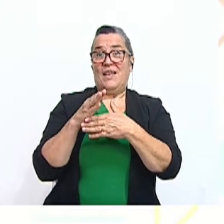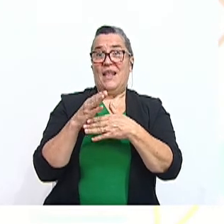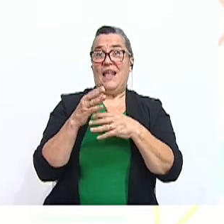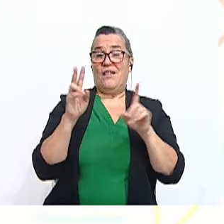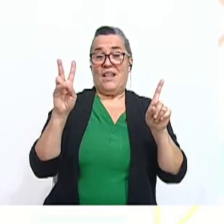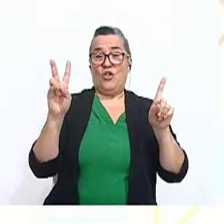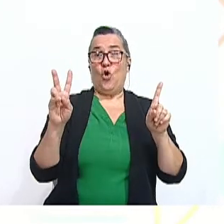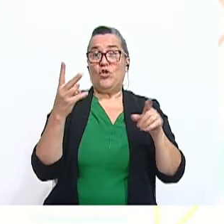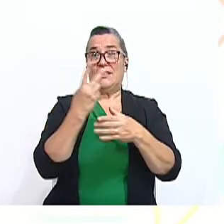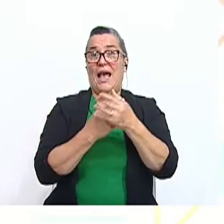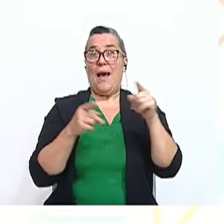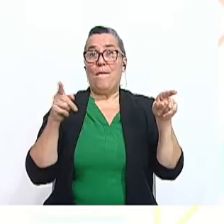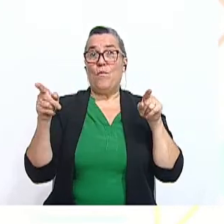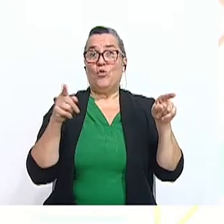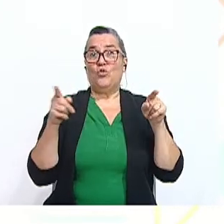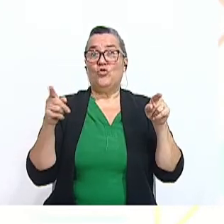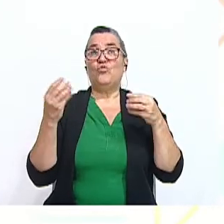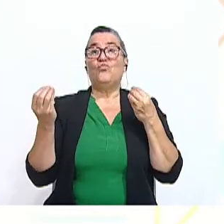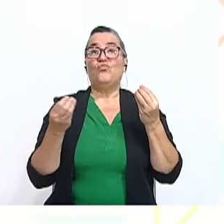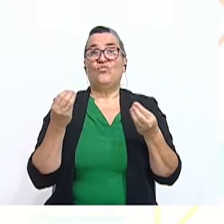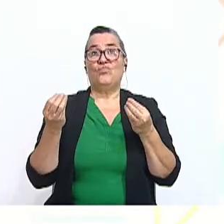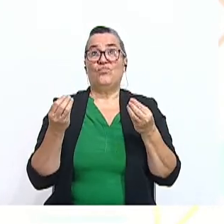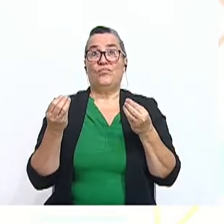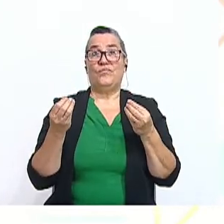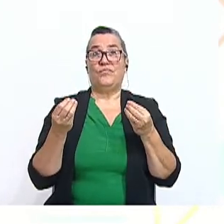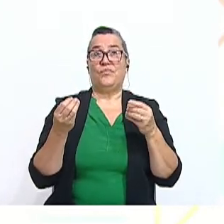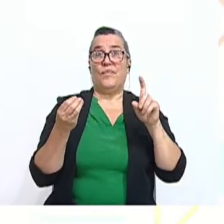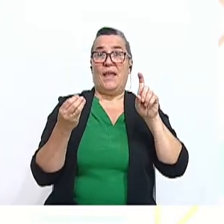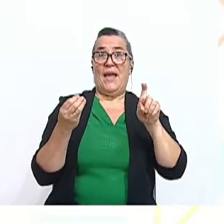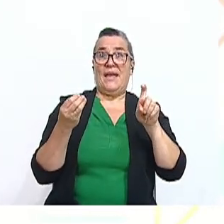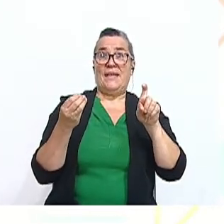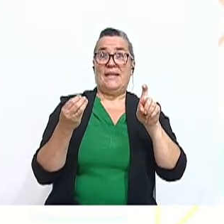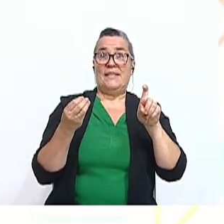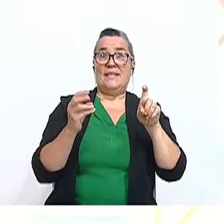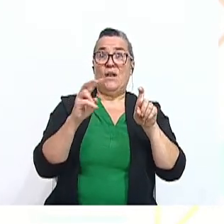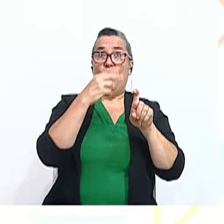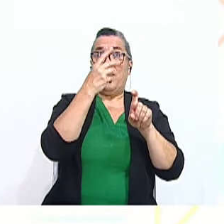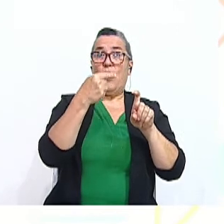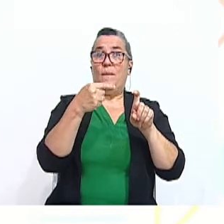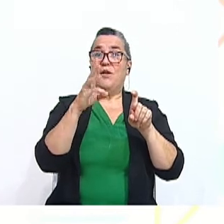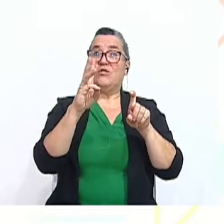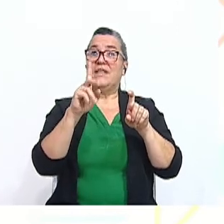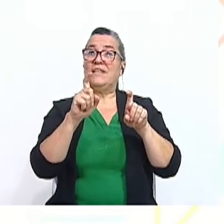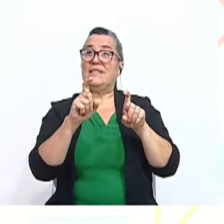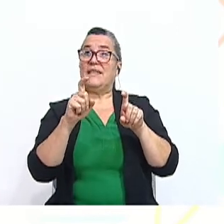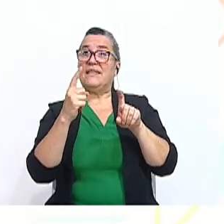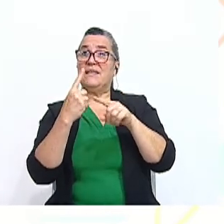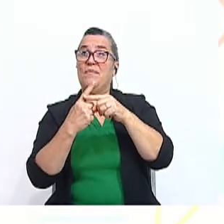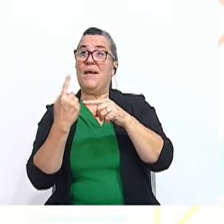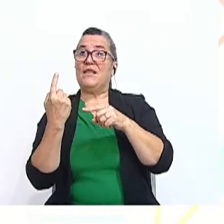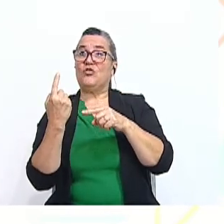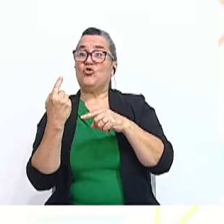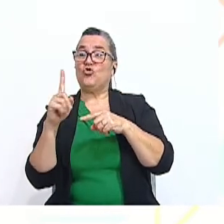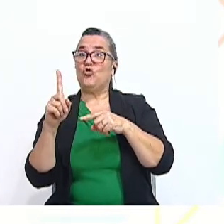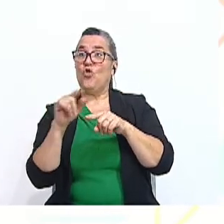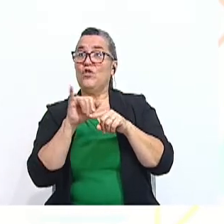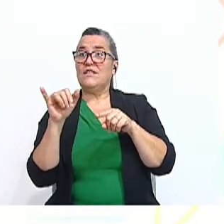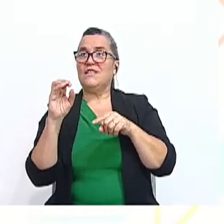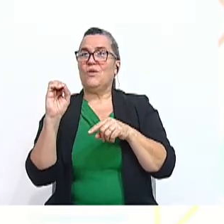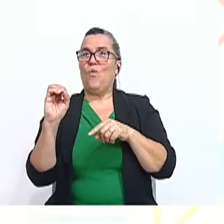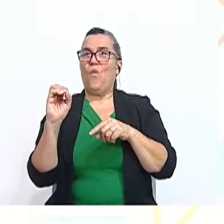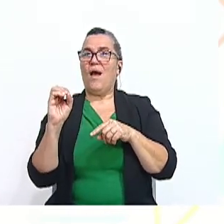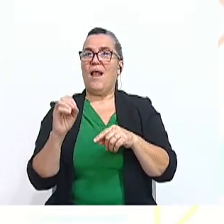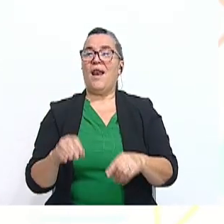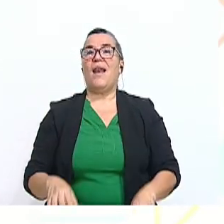2 ambos lados de la ecuación, obtenemos que x al cuadrado menos 6x más 11 es igual a 0.